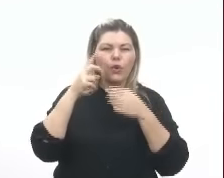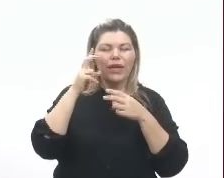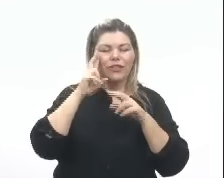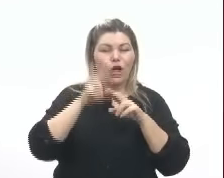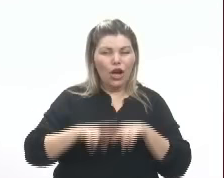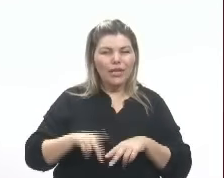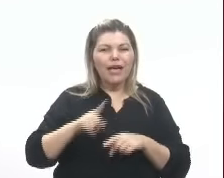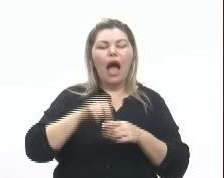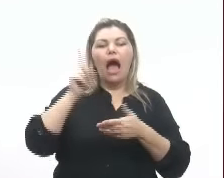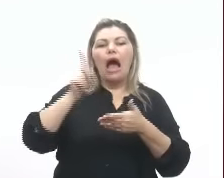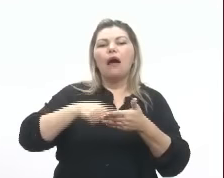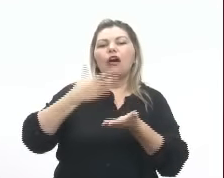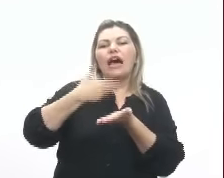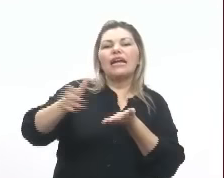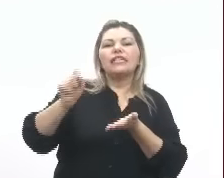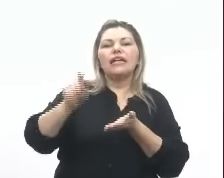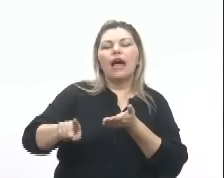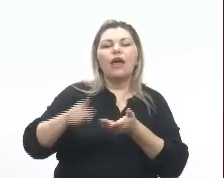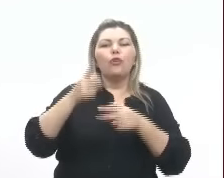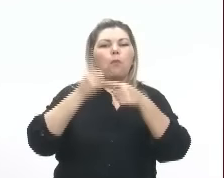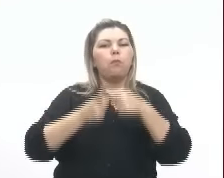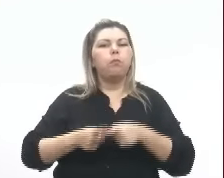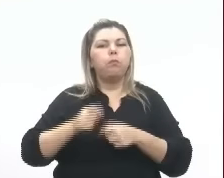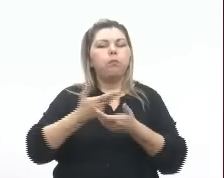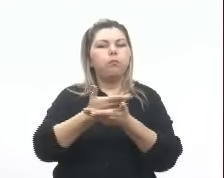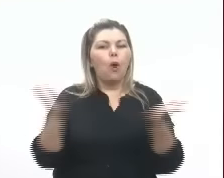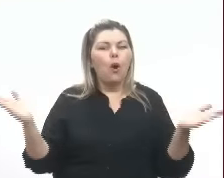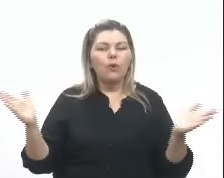cuentas públicas, no escuché ninguna reflexión de acá de los macristas.